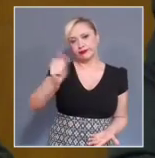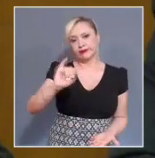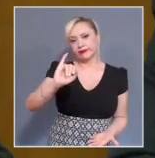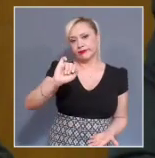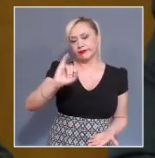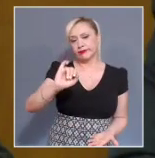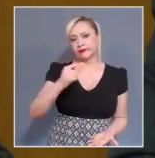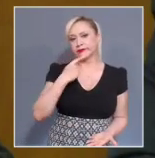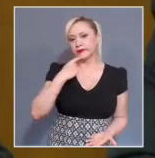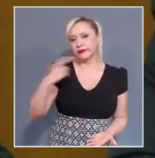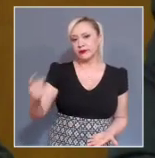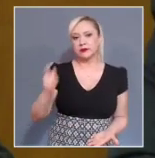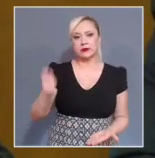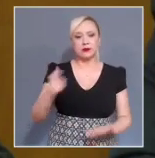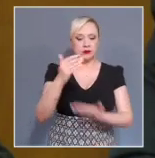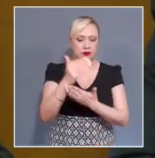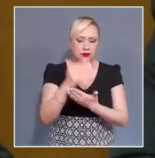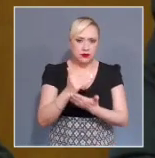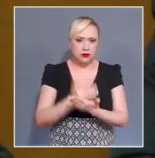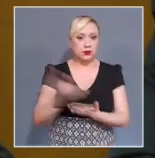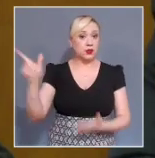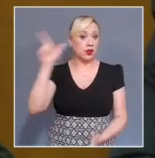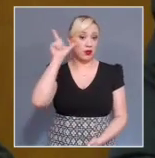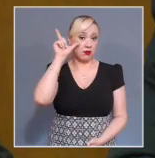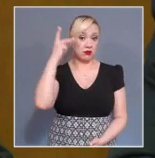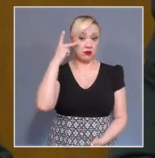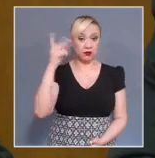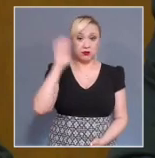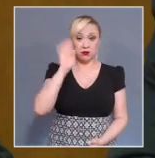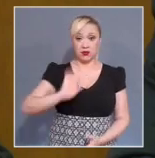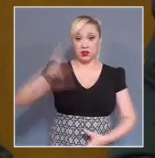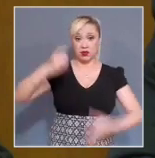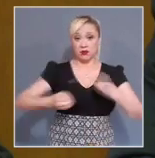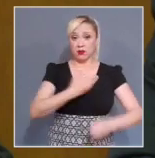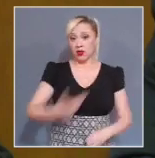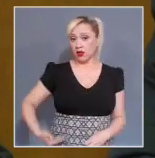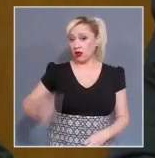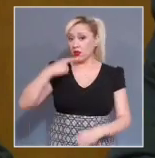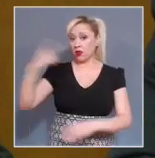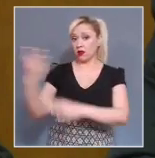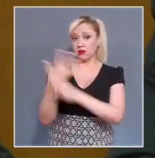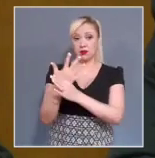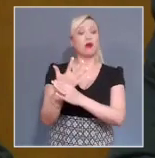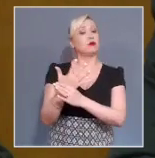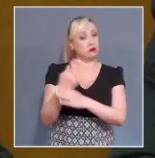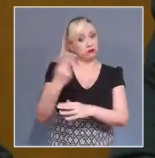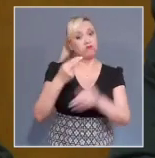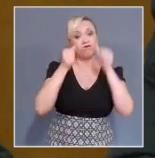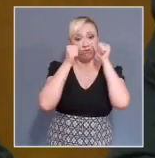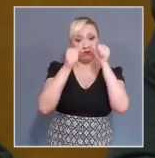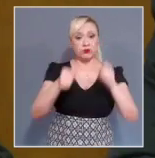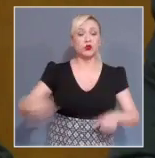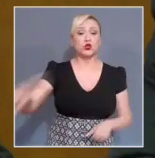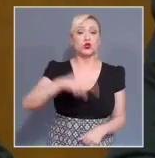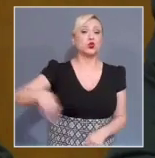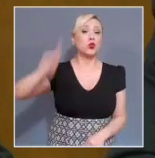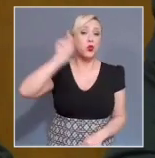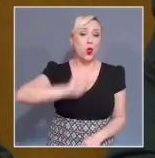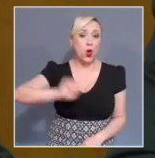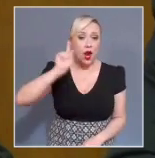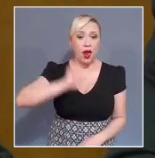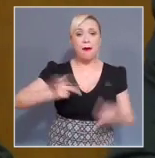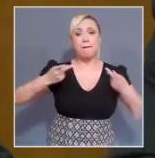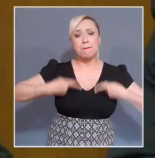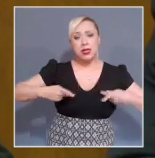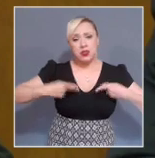Lucía Piña Hernández, debemos reforzar nuestras capacidades técnicas para atender especialmente a las mujeres y a las personas y colectivos que